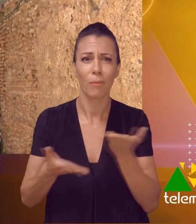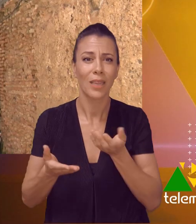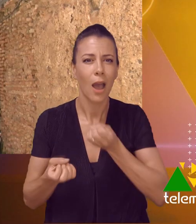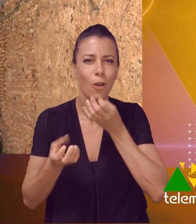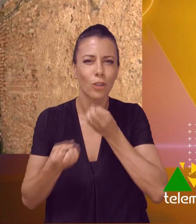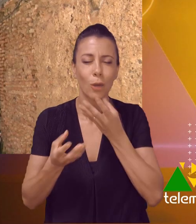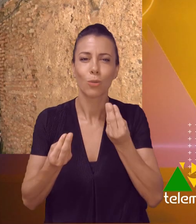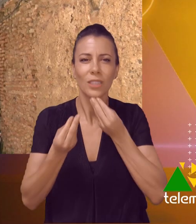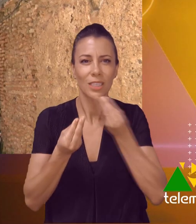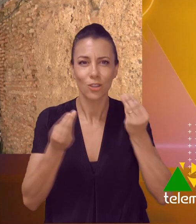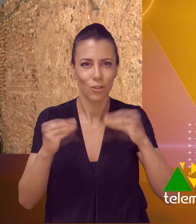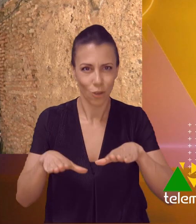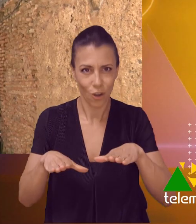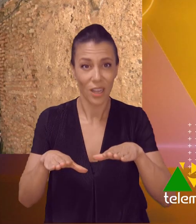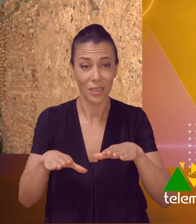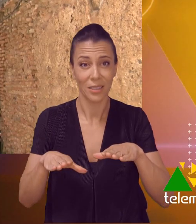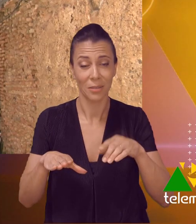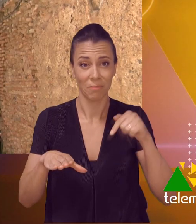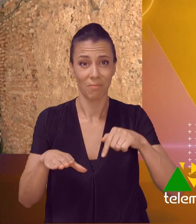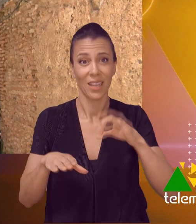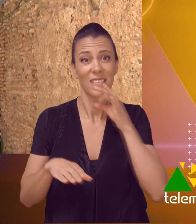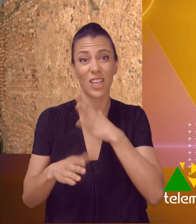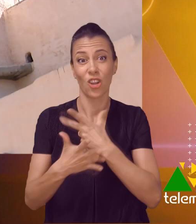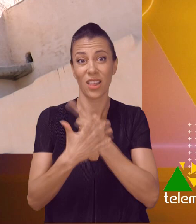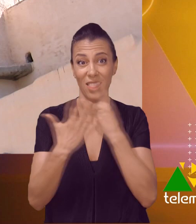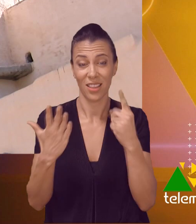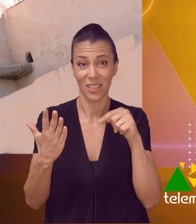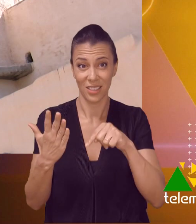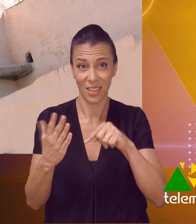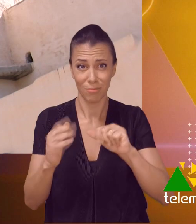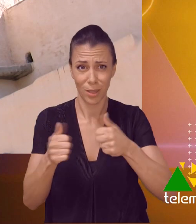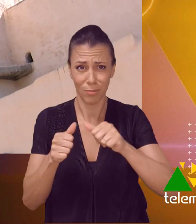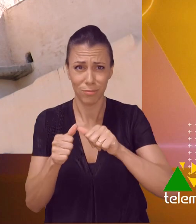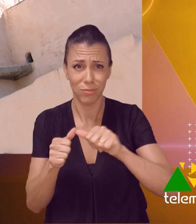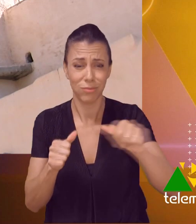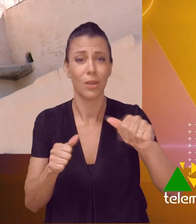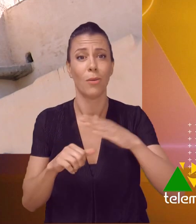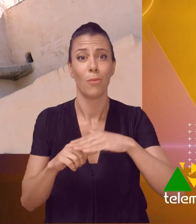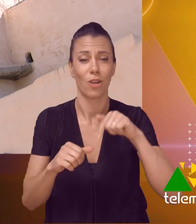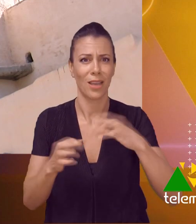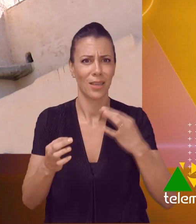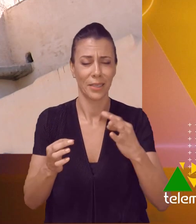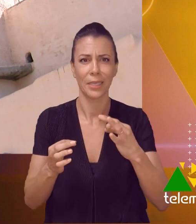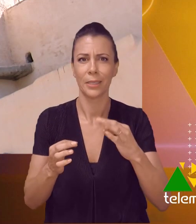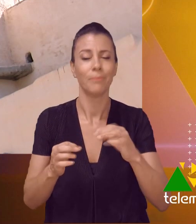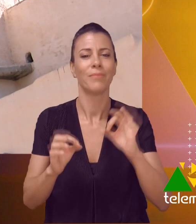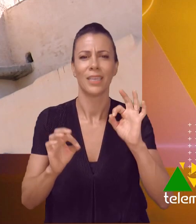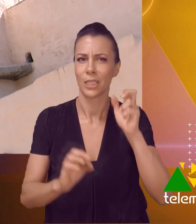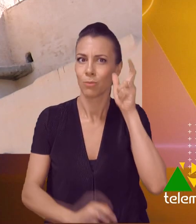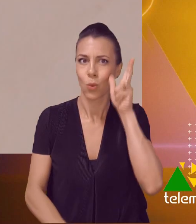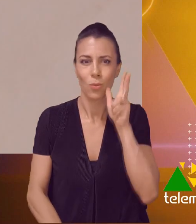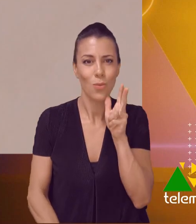muchísimas historias desde ese siglo XVI, que era cuando se reconvertía, presumiblemente